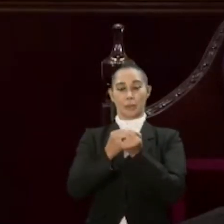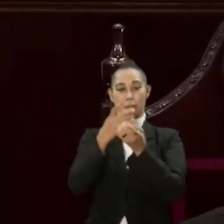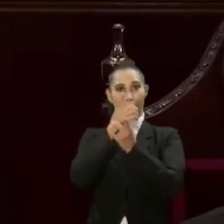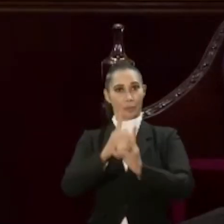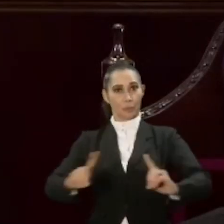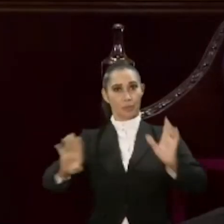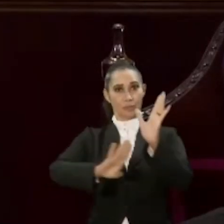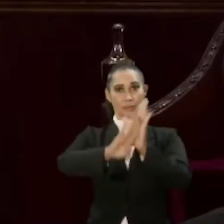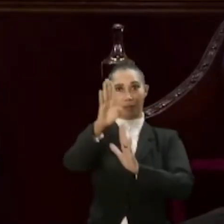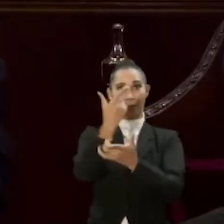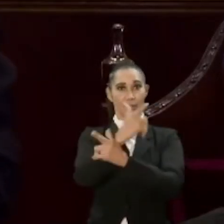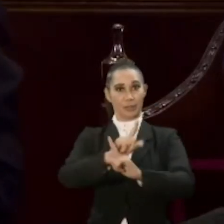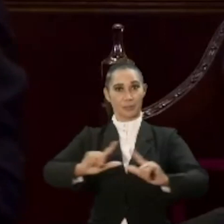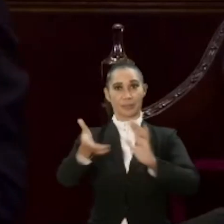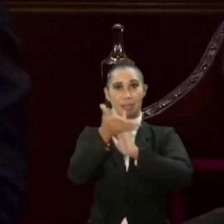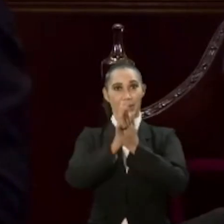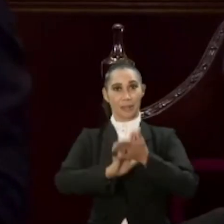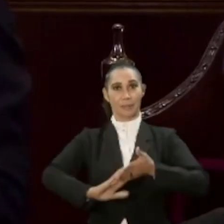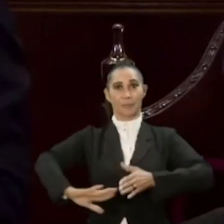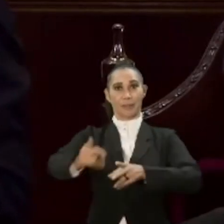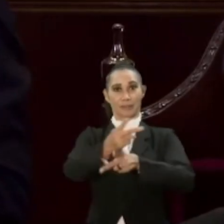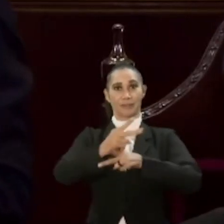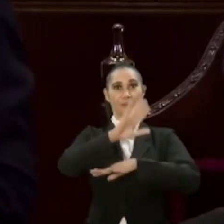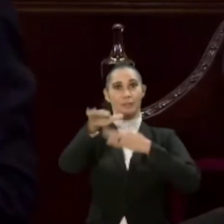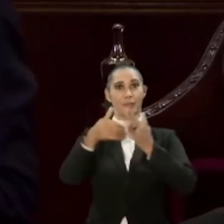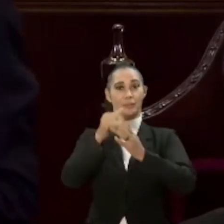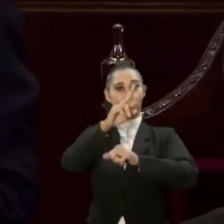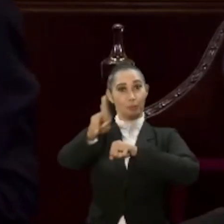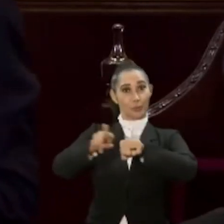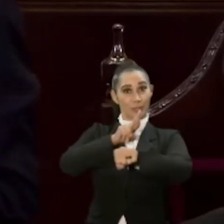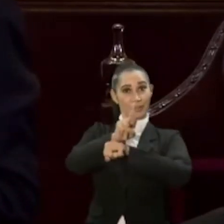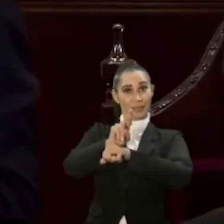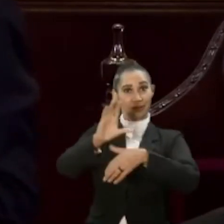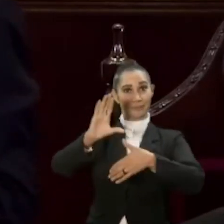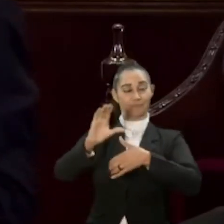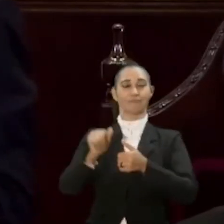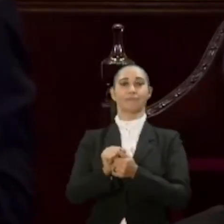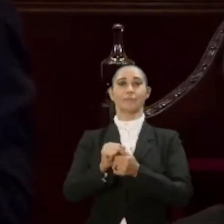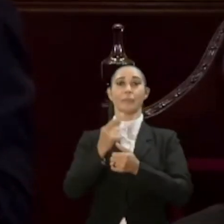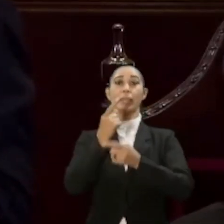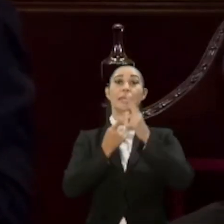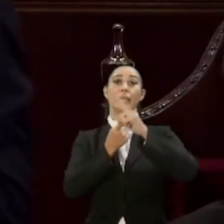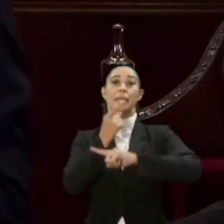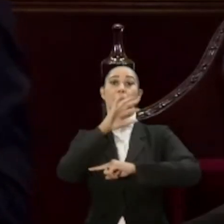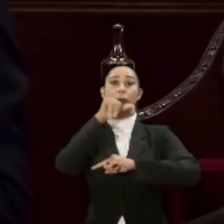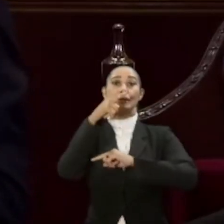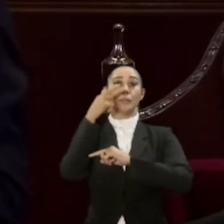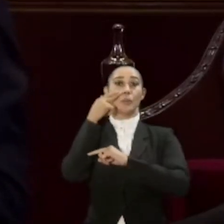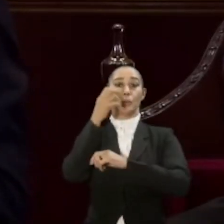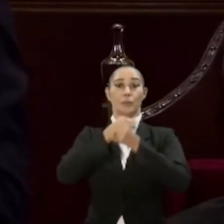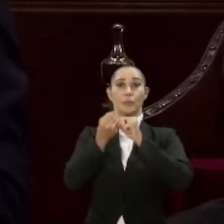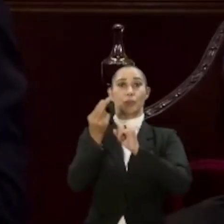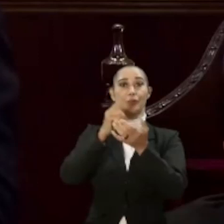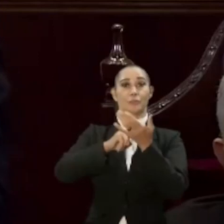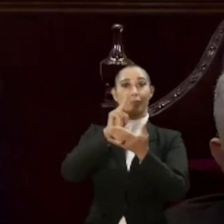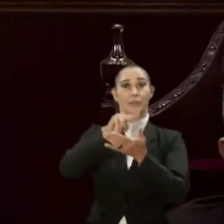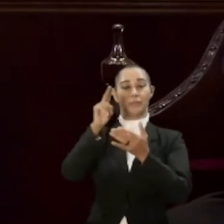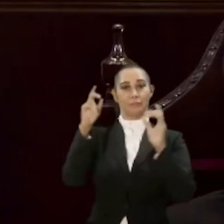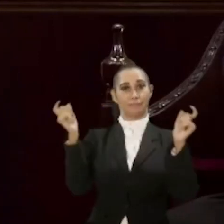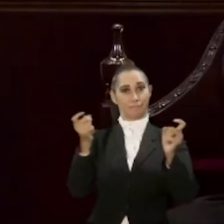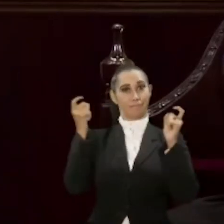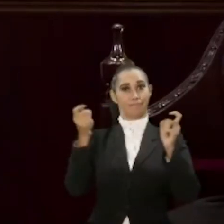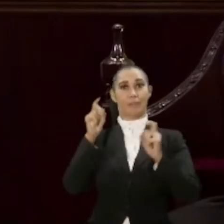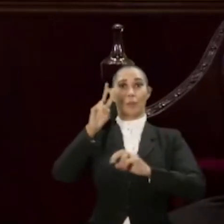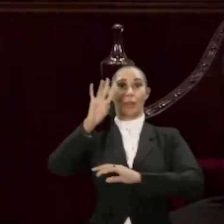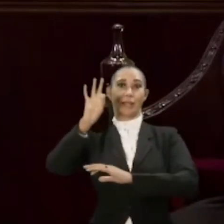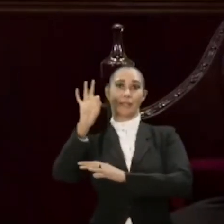el desarrollo, la libertad, la paz y la seguridad en la región centroamericana. En el mes de junio de 2022 se celebró la novena